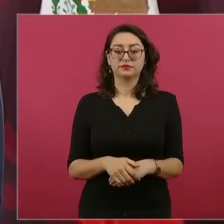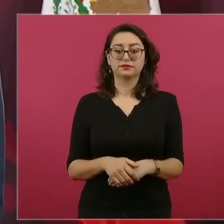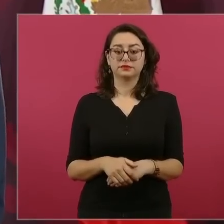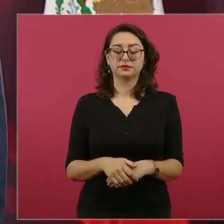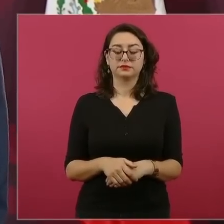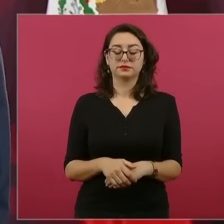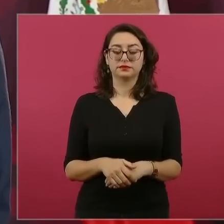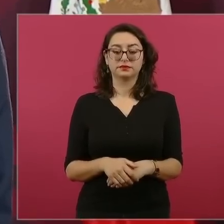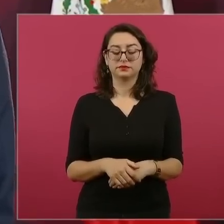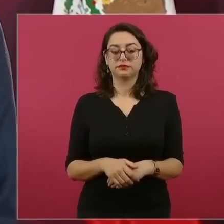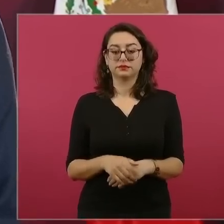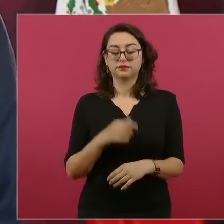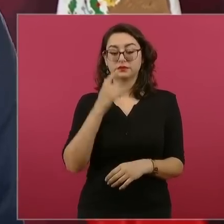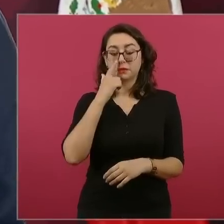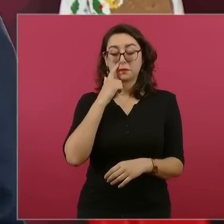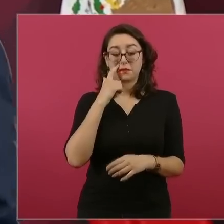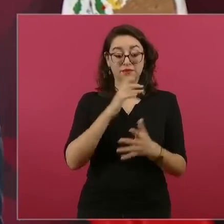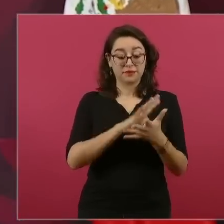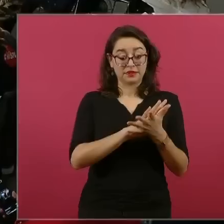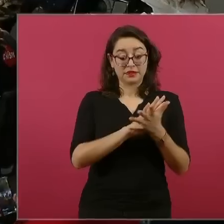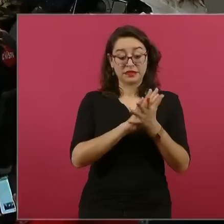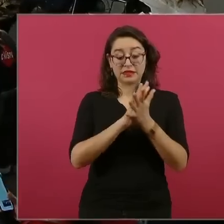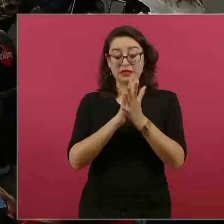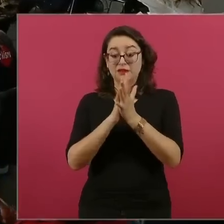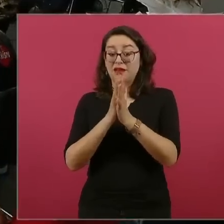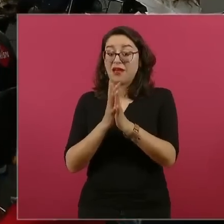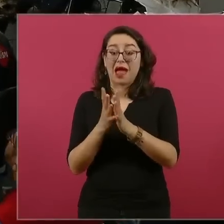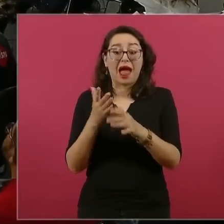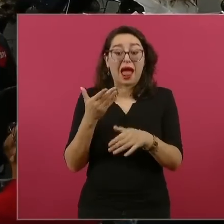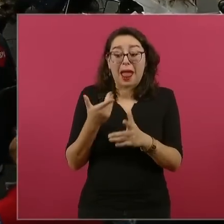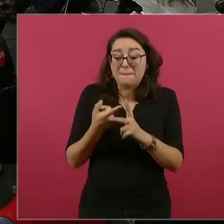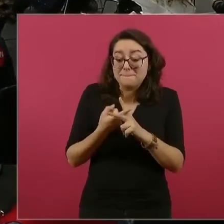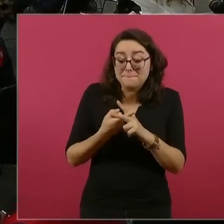Estamos iniciando el proceso de transformación. Esto es un cambio.